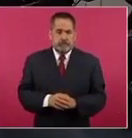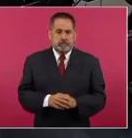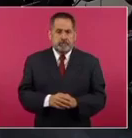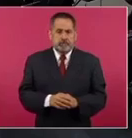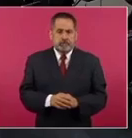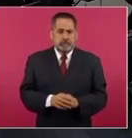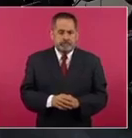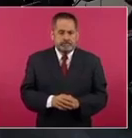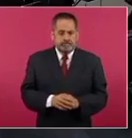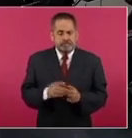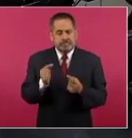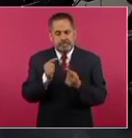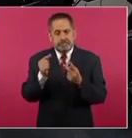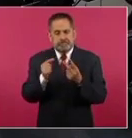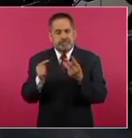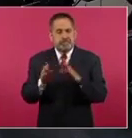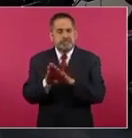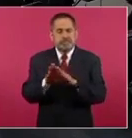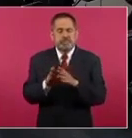hay cosas